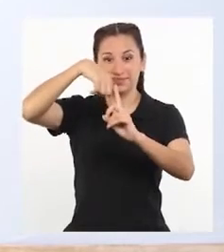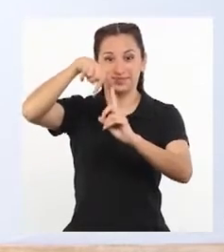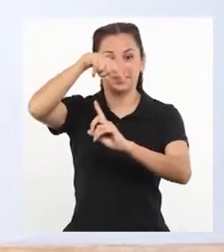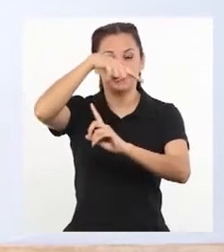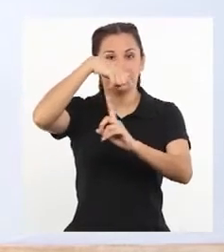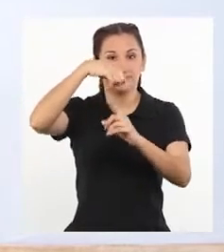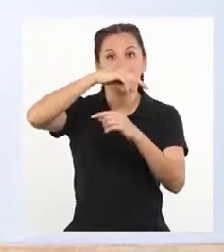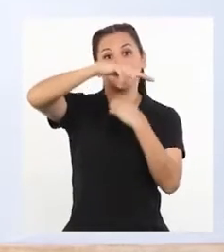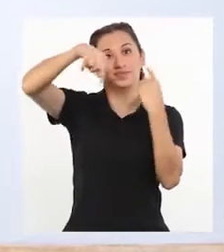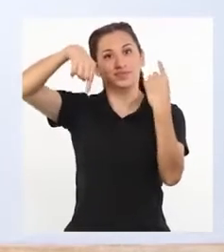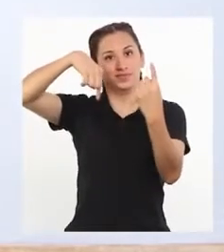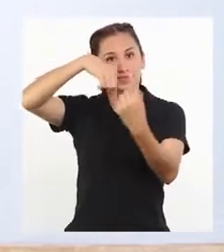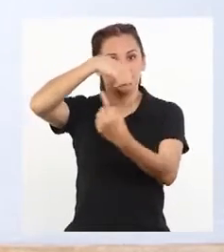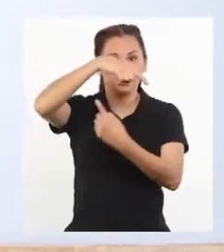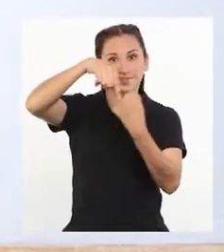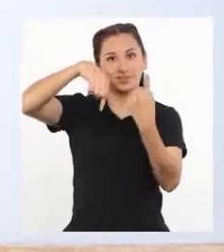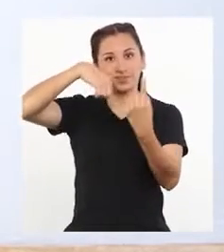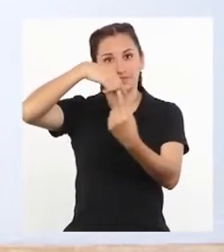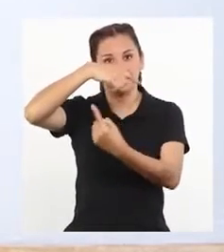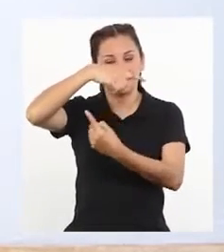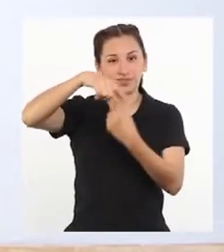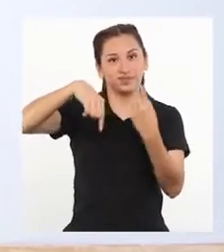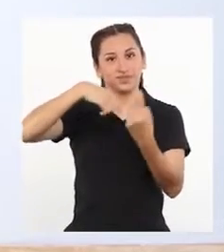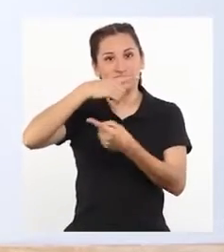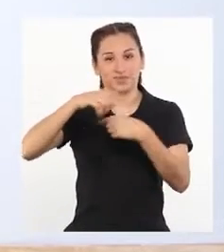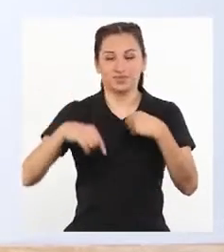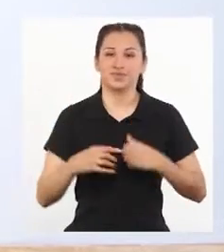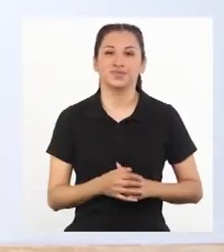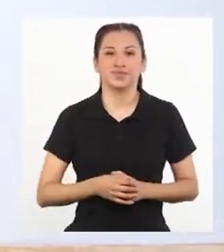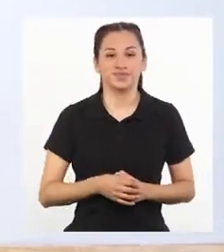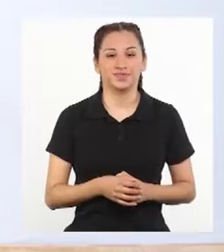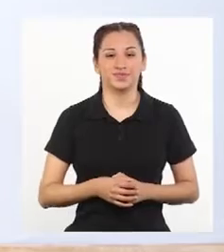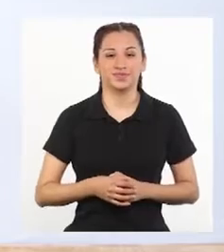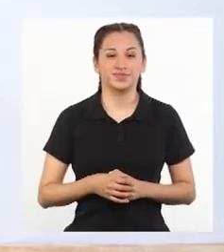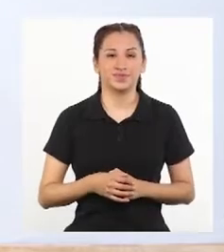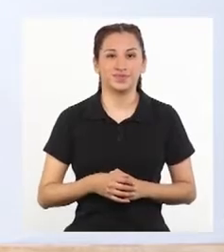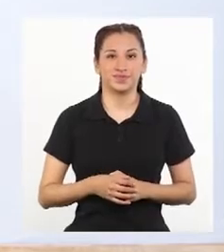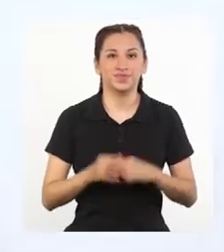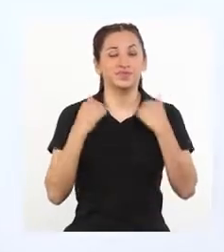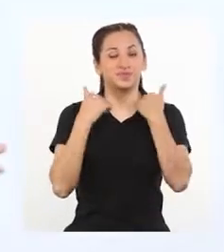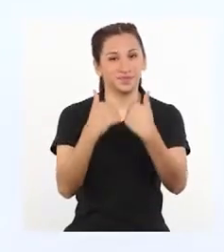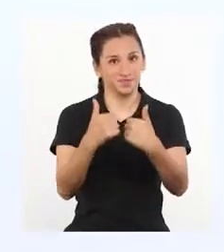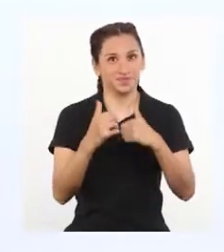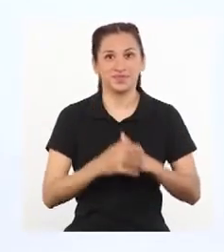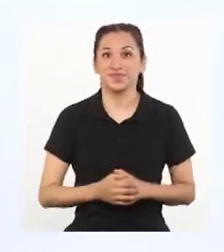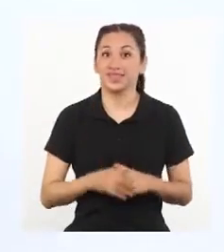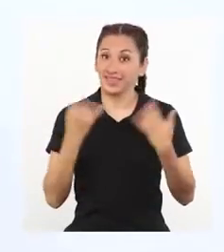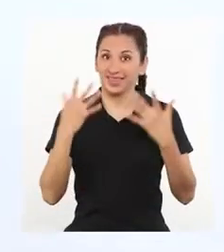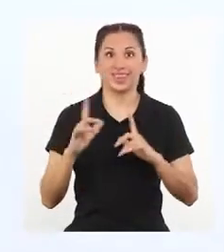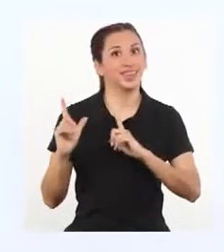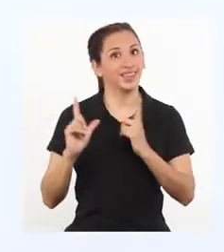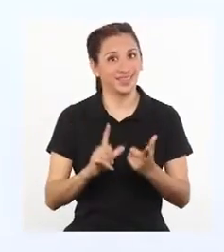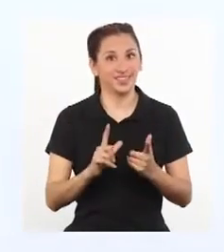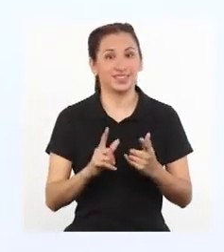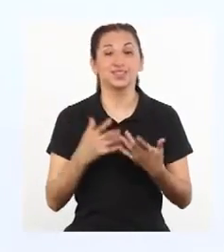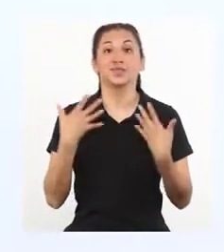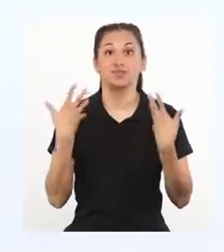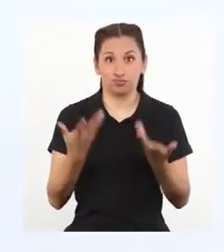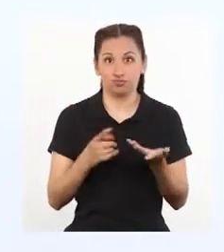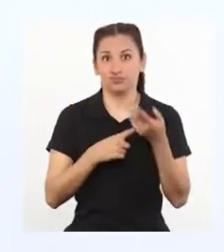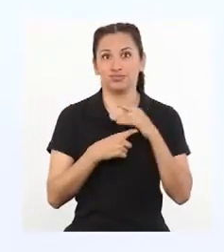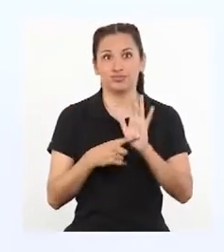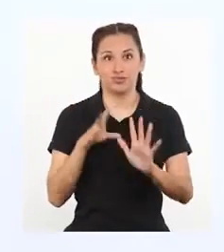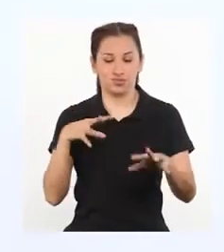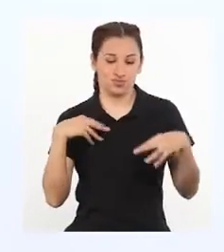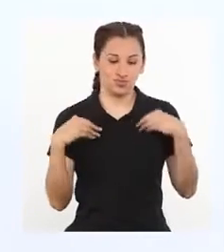y regreso. Y meneo, y meneo, y meneo y regreso. Muy bien, y estamos listos para